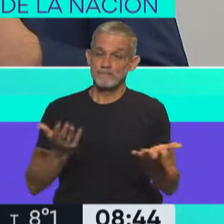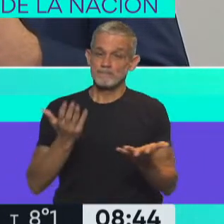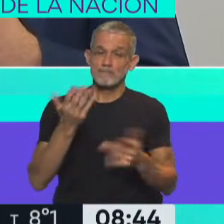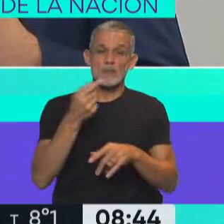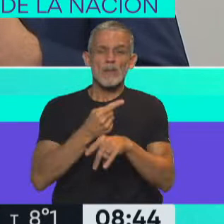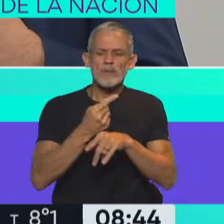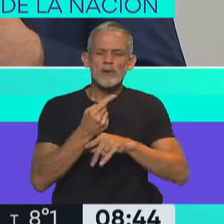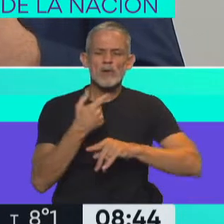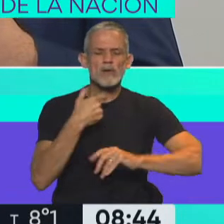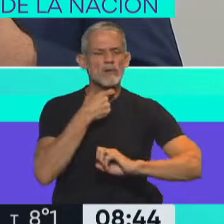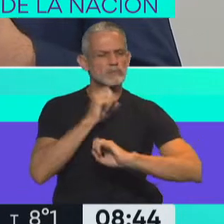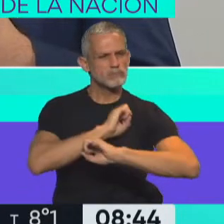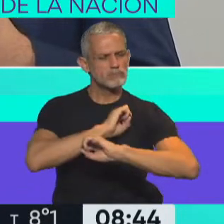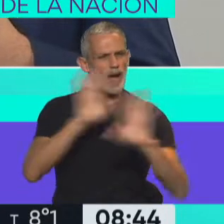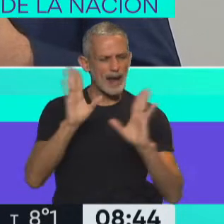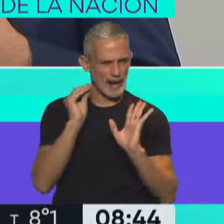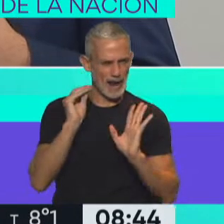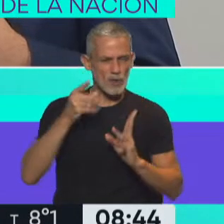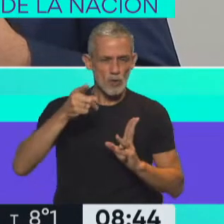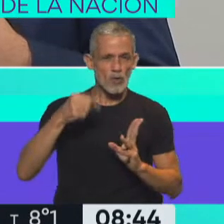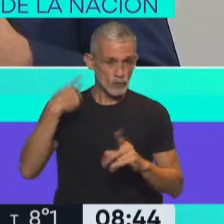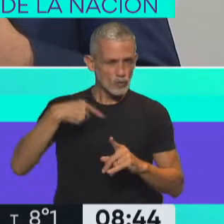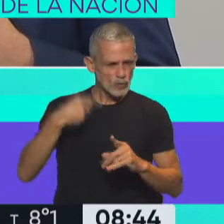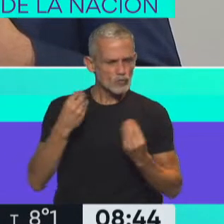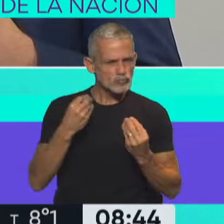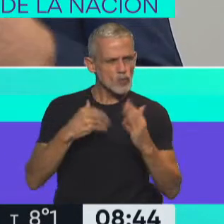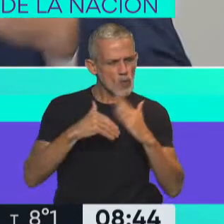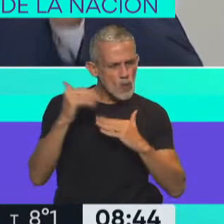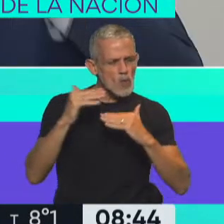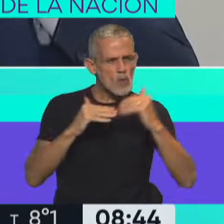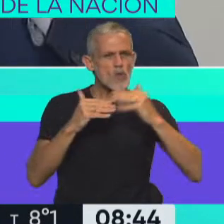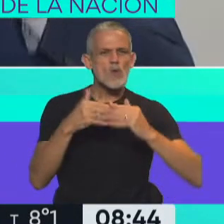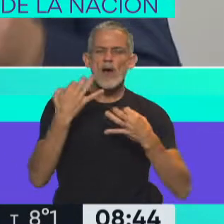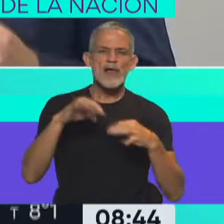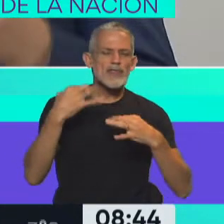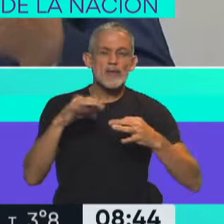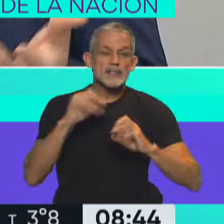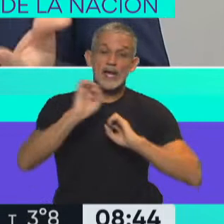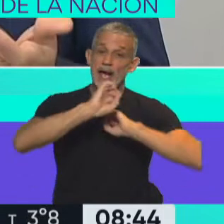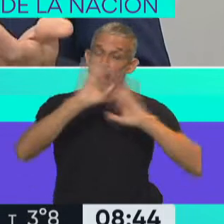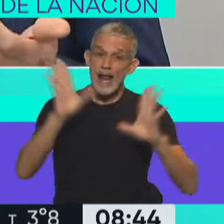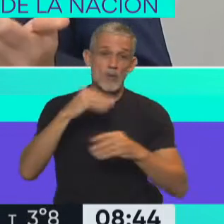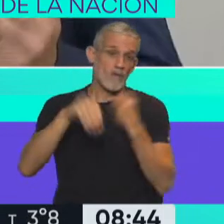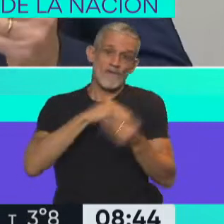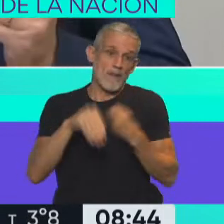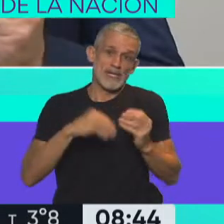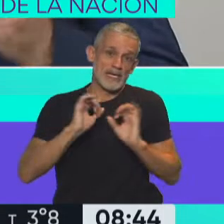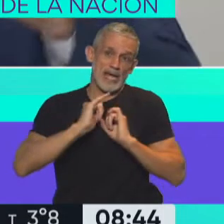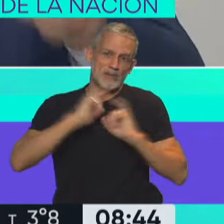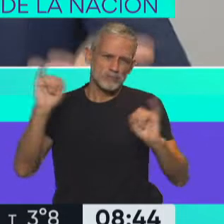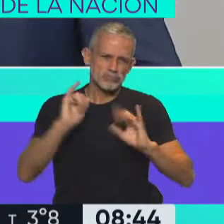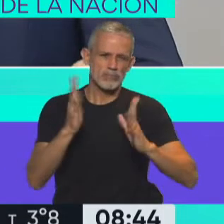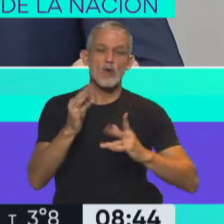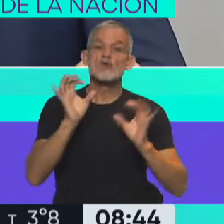primero quiero dejar en claro lo que nosotros venimos construyendo, que tiene que ser un camino claro para las familias.